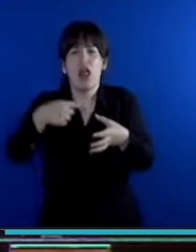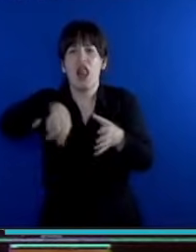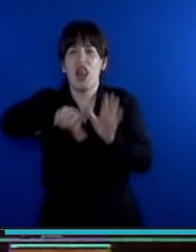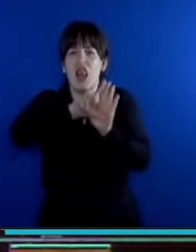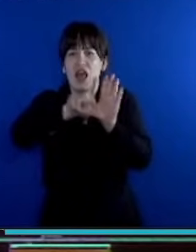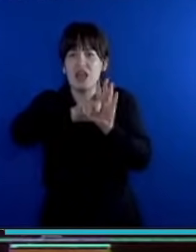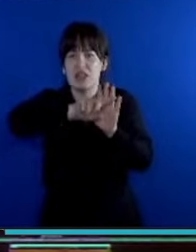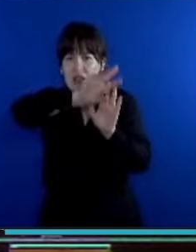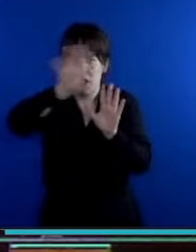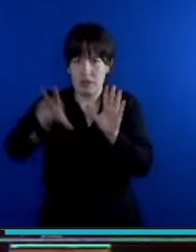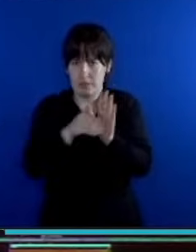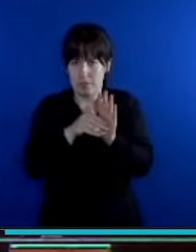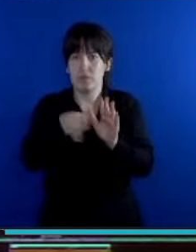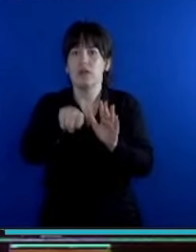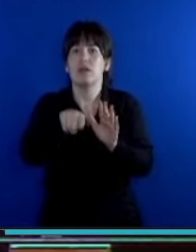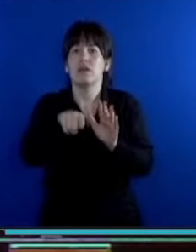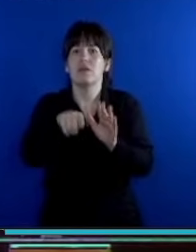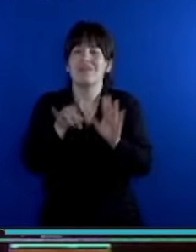Es difícil